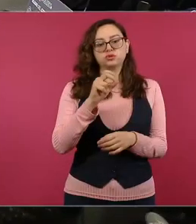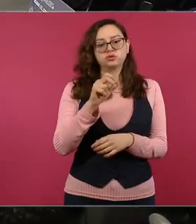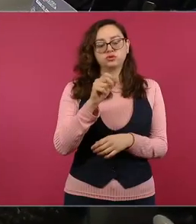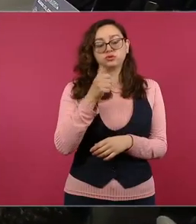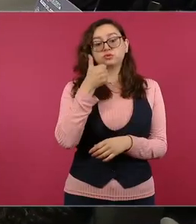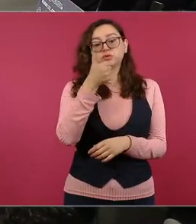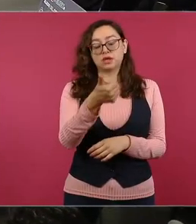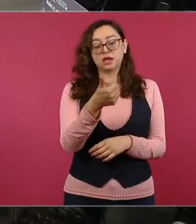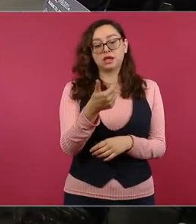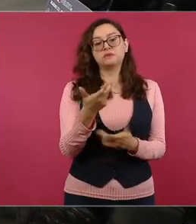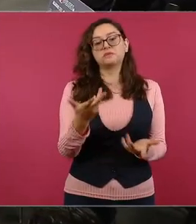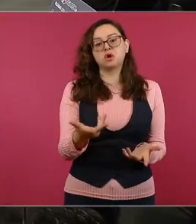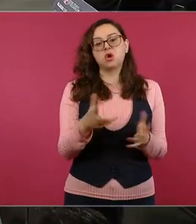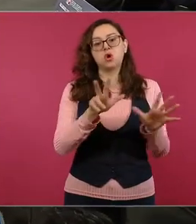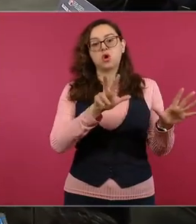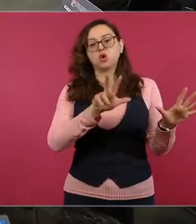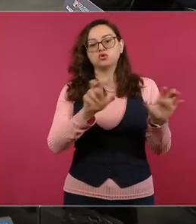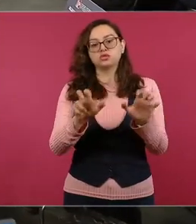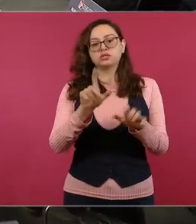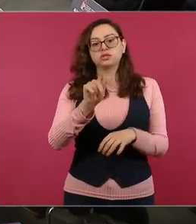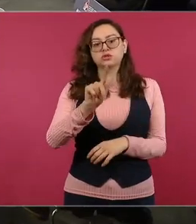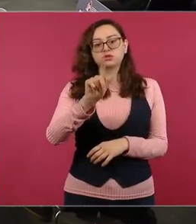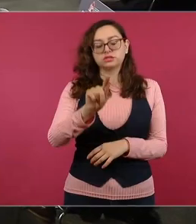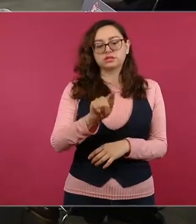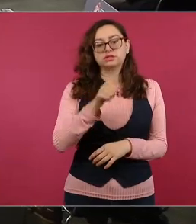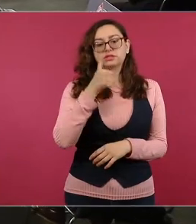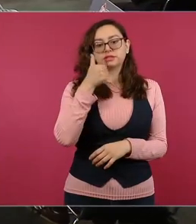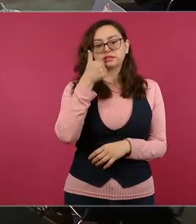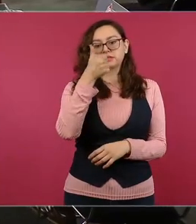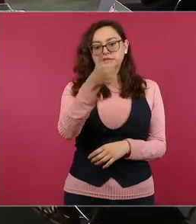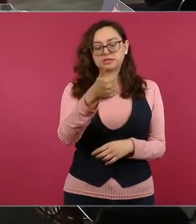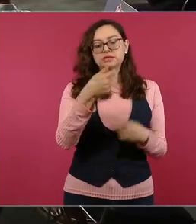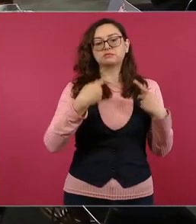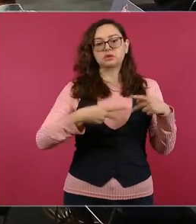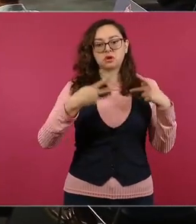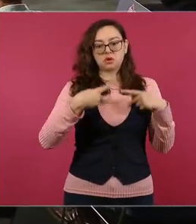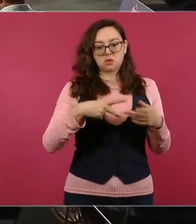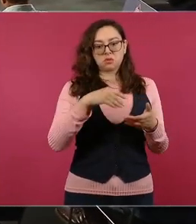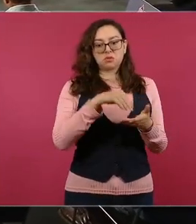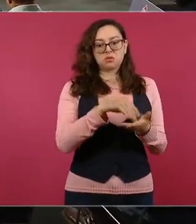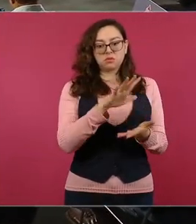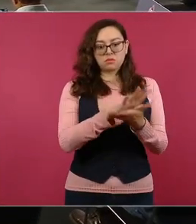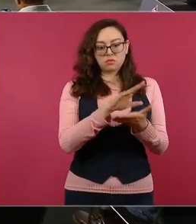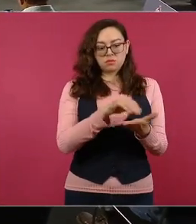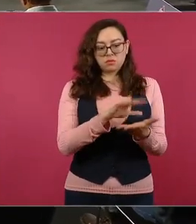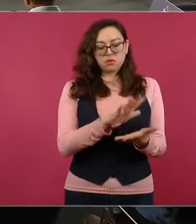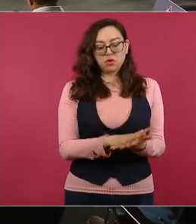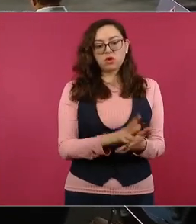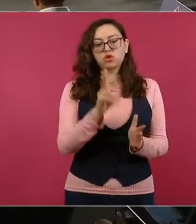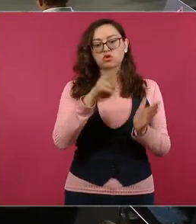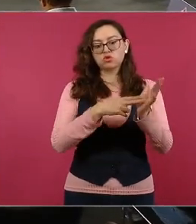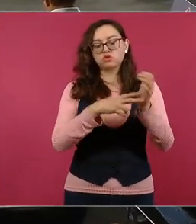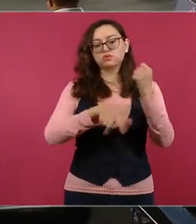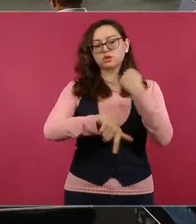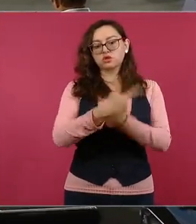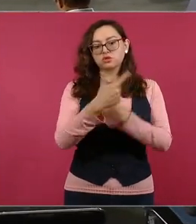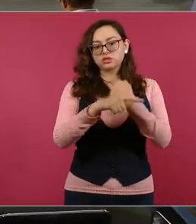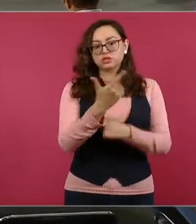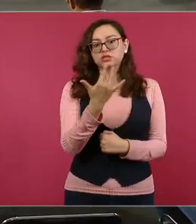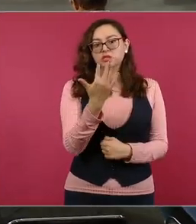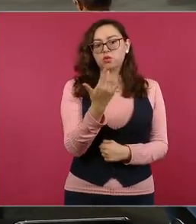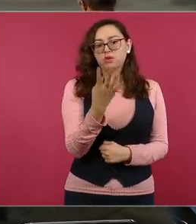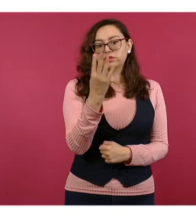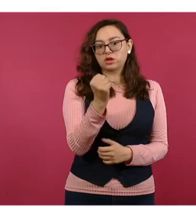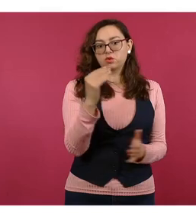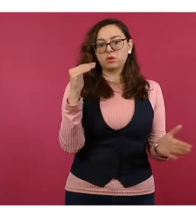Perdón 876 este registrados en en 2012 59000 en 2018